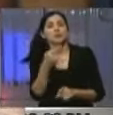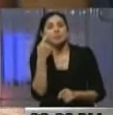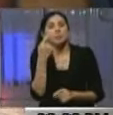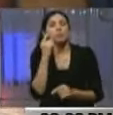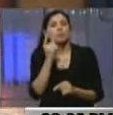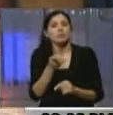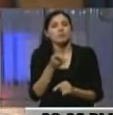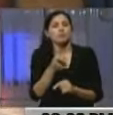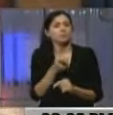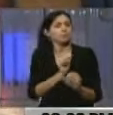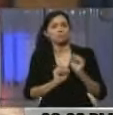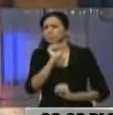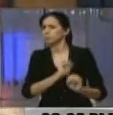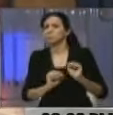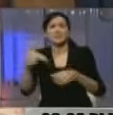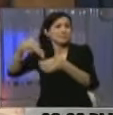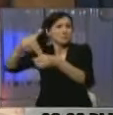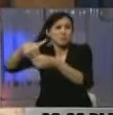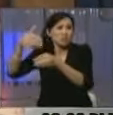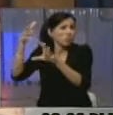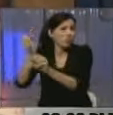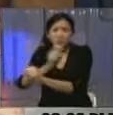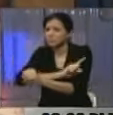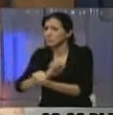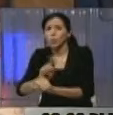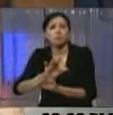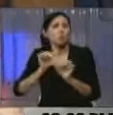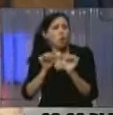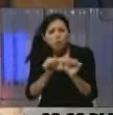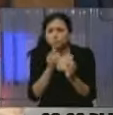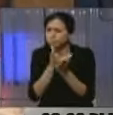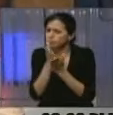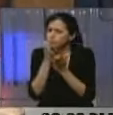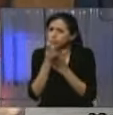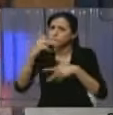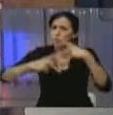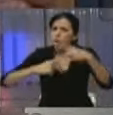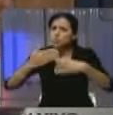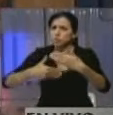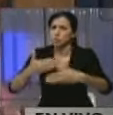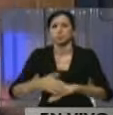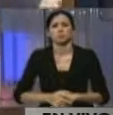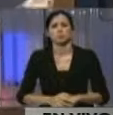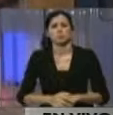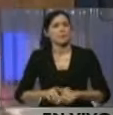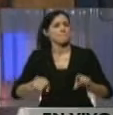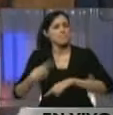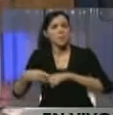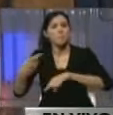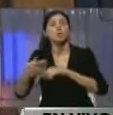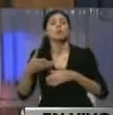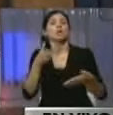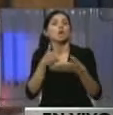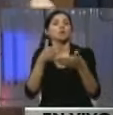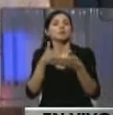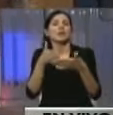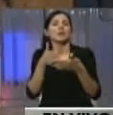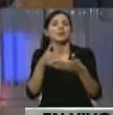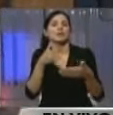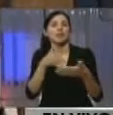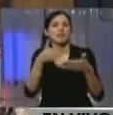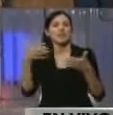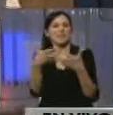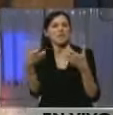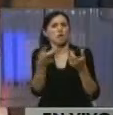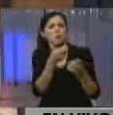cualquier vestigio de rentismo petrolero y debemos mantener la posición de ir en una ofensiva contra la guerra económica.